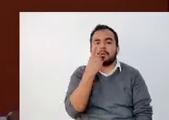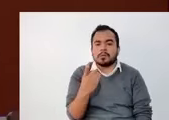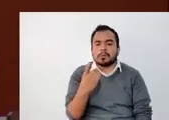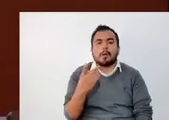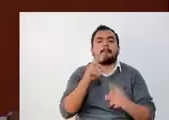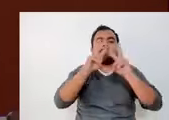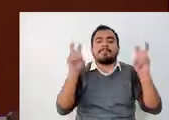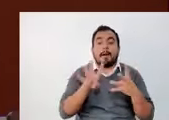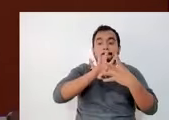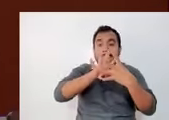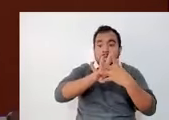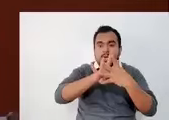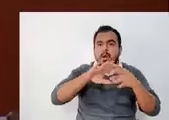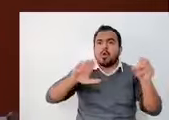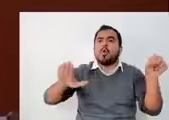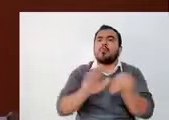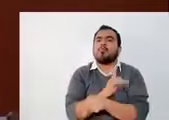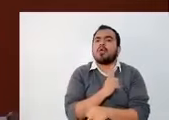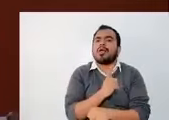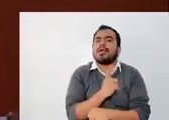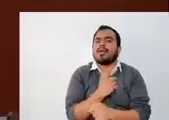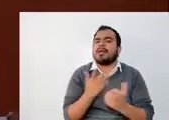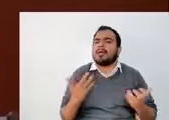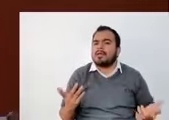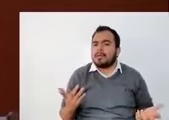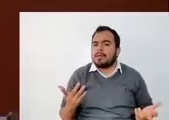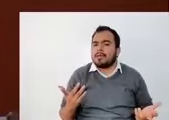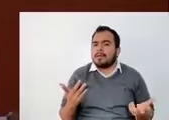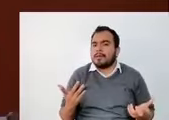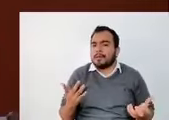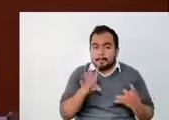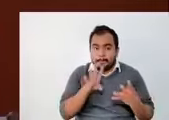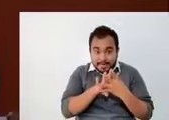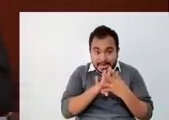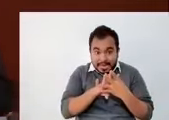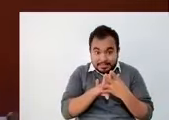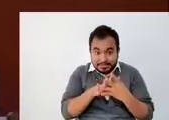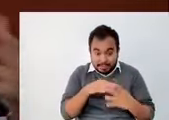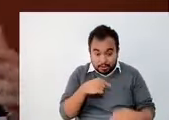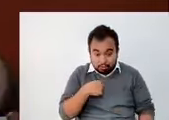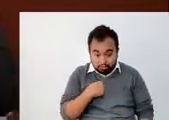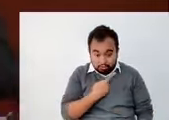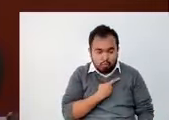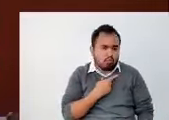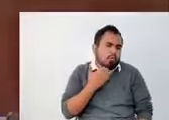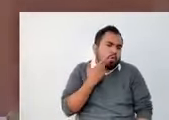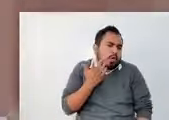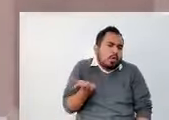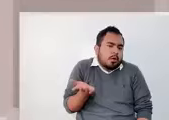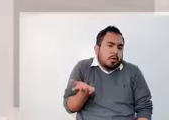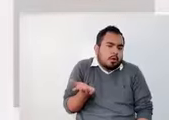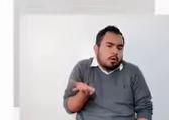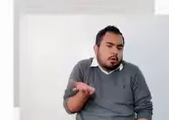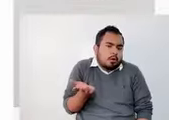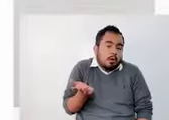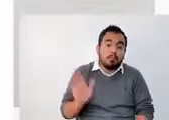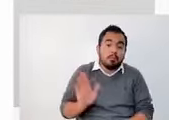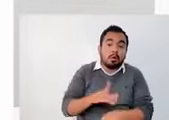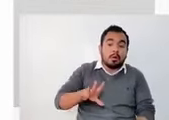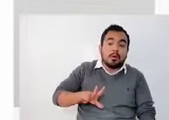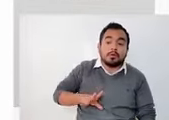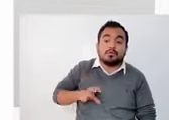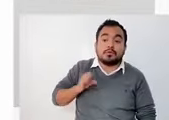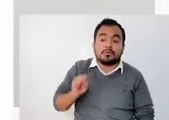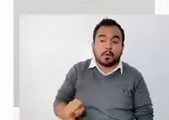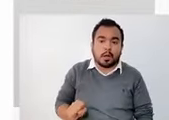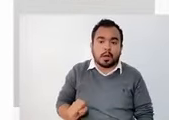está solo porque quiere. Y de hecho está solo, ha hecho un gran esfuerzo para separarse de otras áreas de conocimiento, para poder forjar